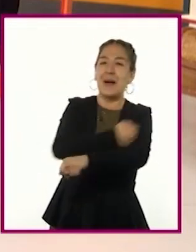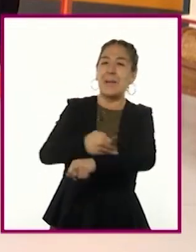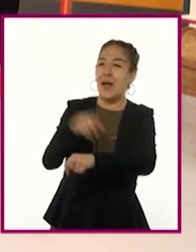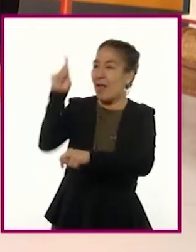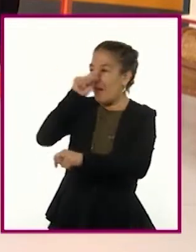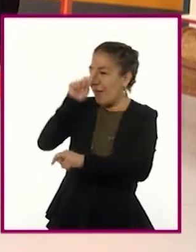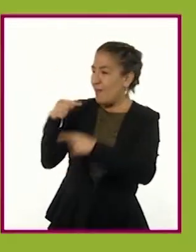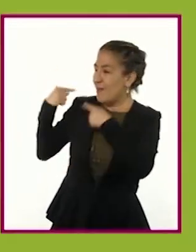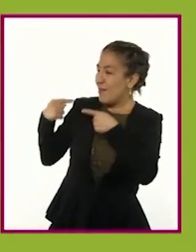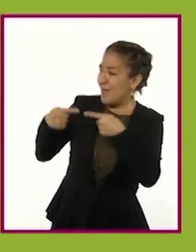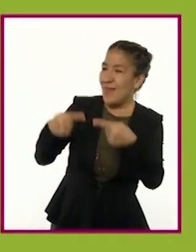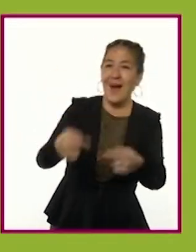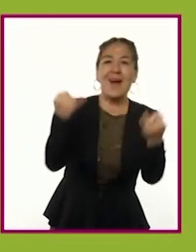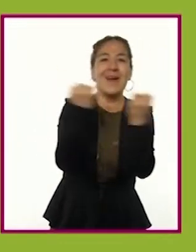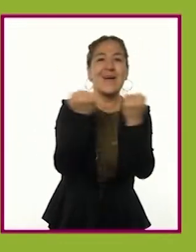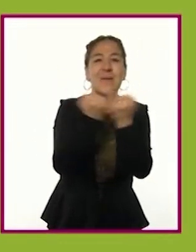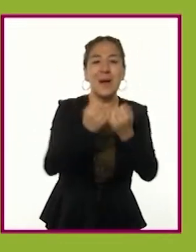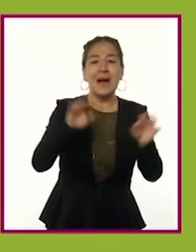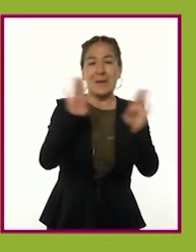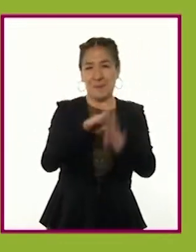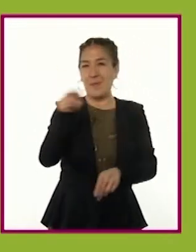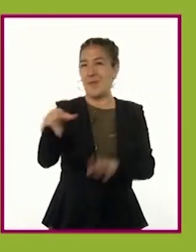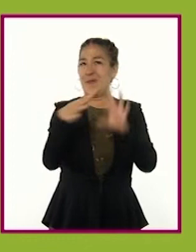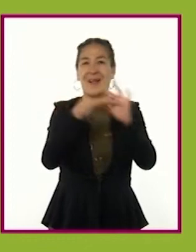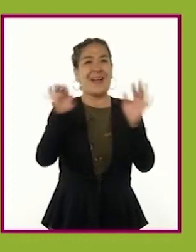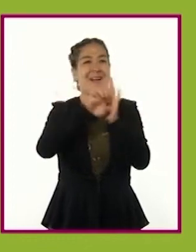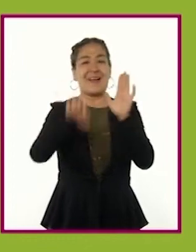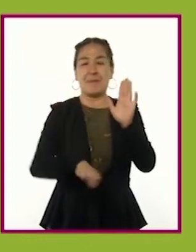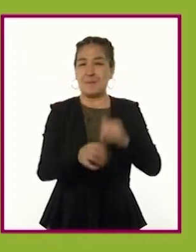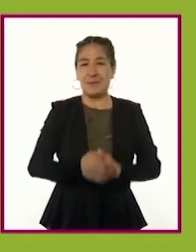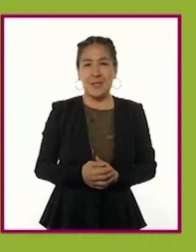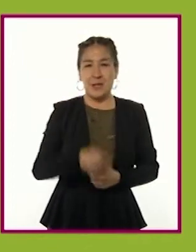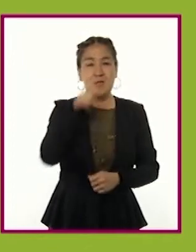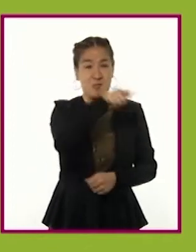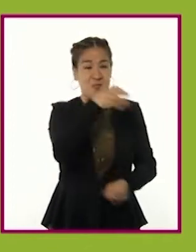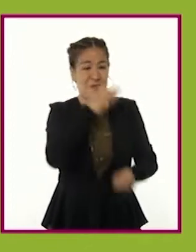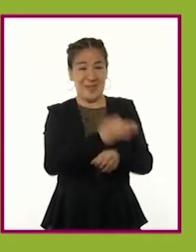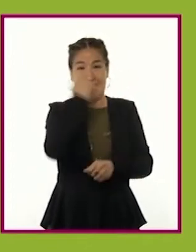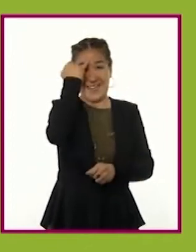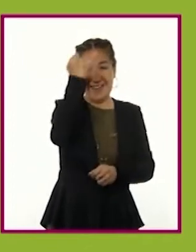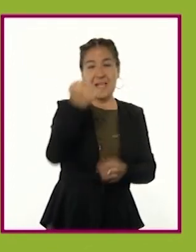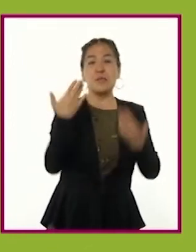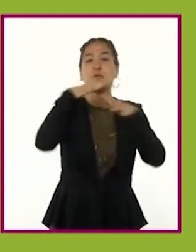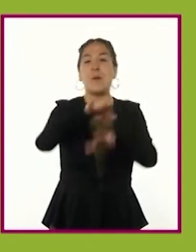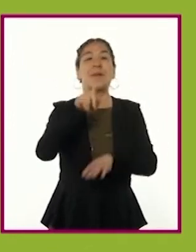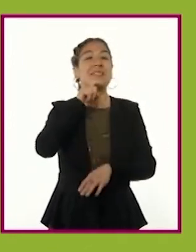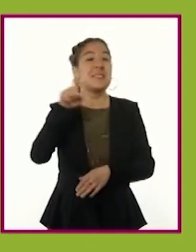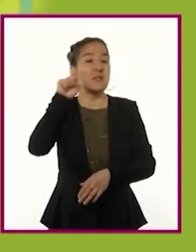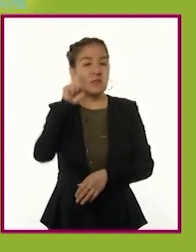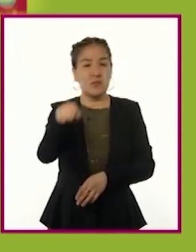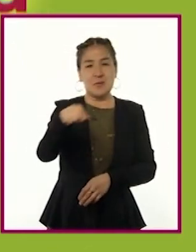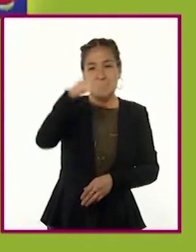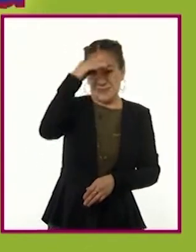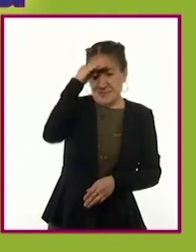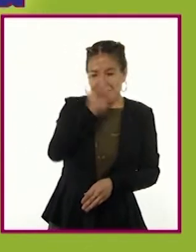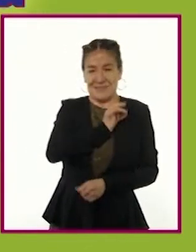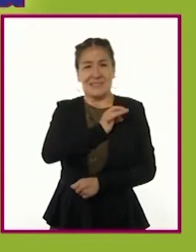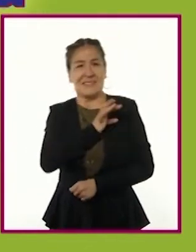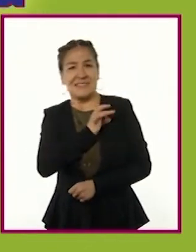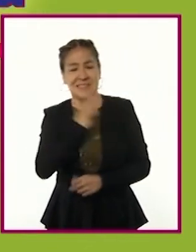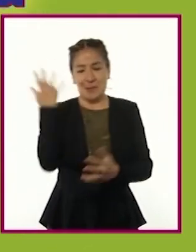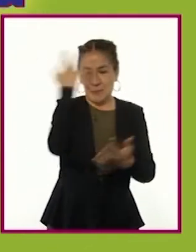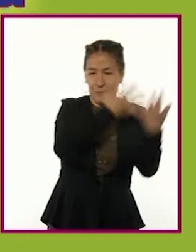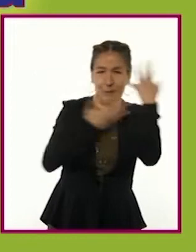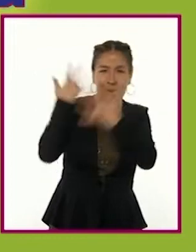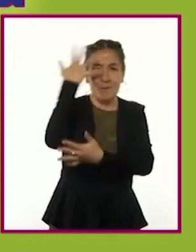lo que nos comentas en tu relato. Es común que este tipo de ideas sobre la sexualidad te generen miedo,